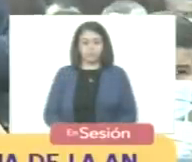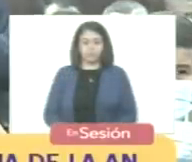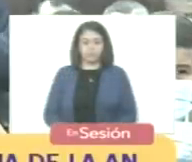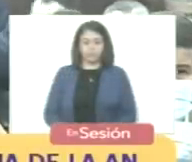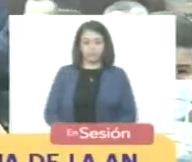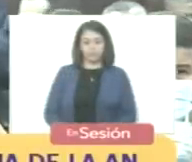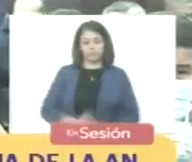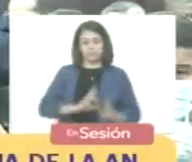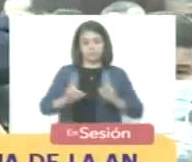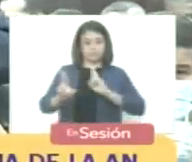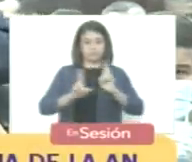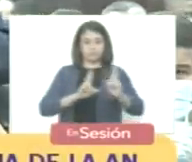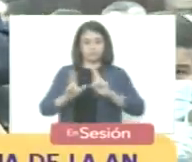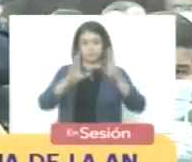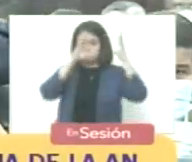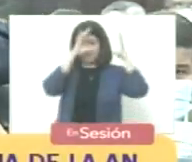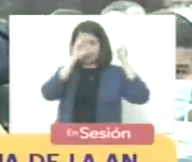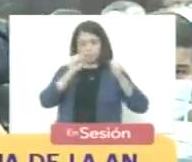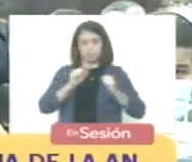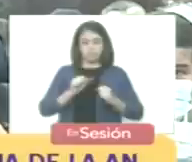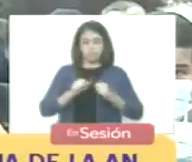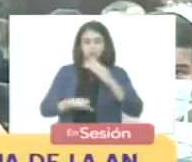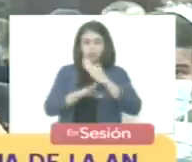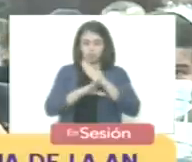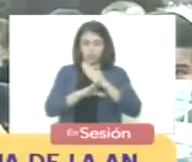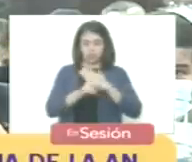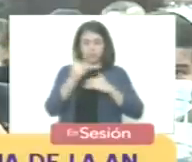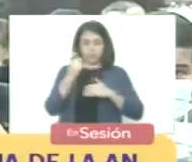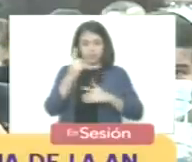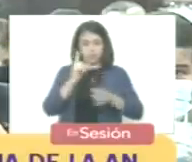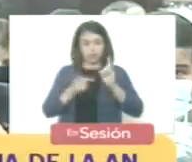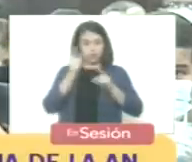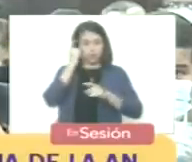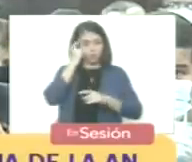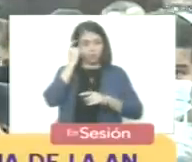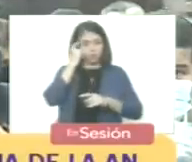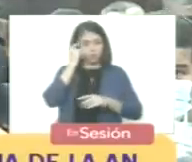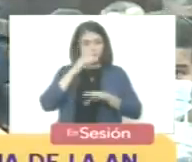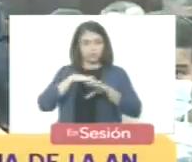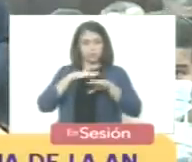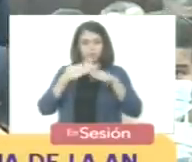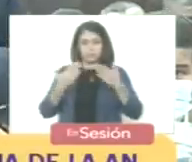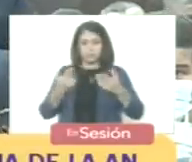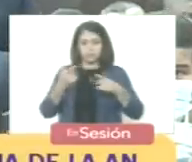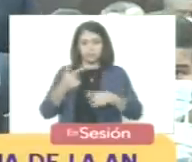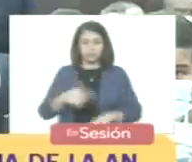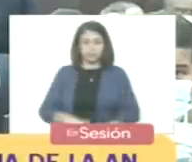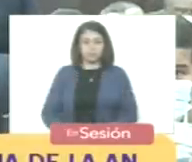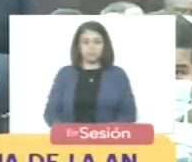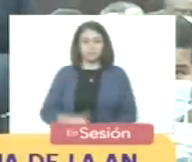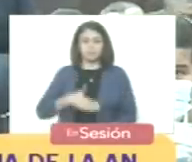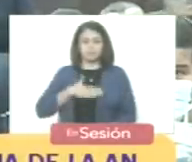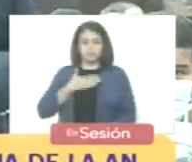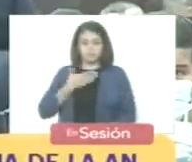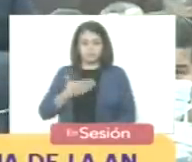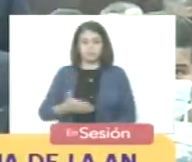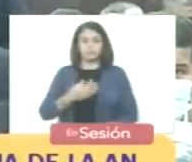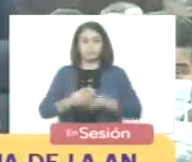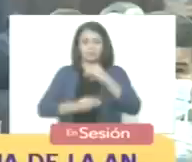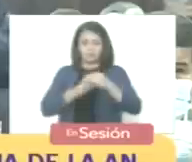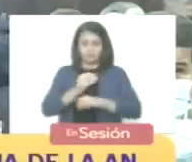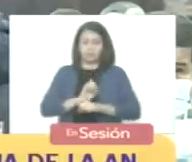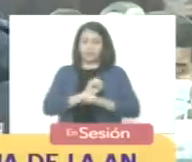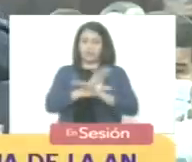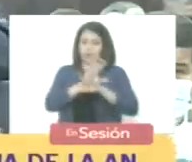de las relaciones diplomáticas. Es decir, que todavía faltaría unos días para que esto pueda